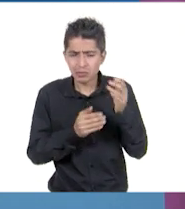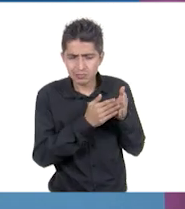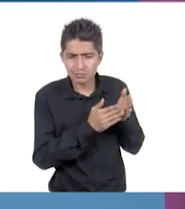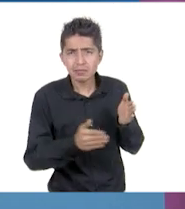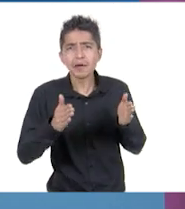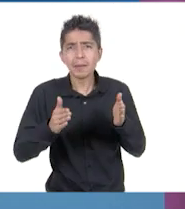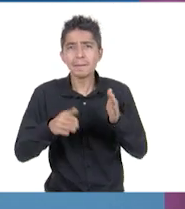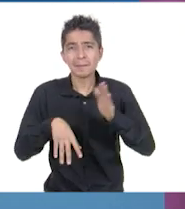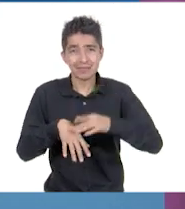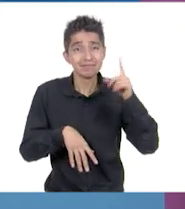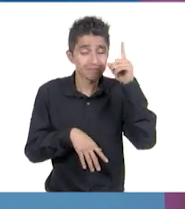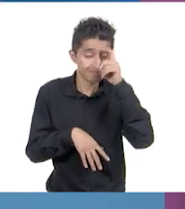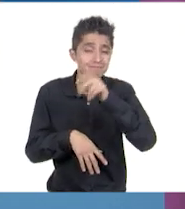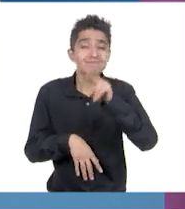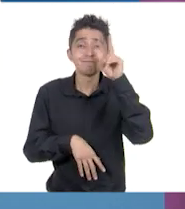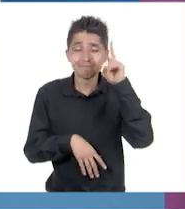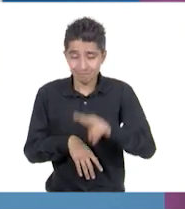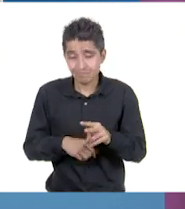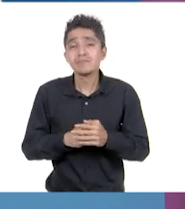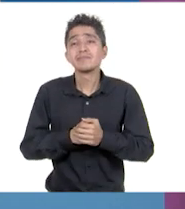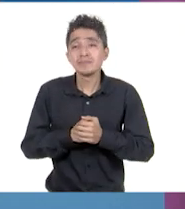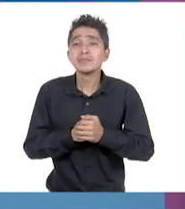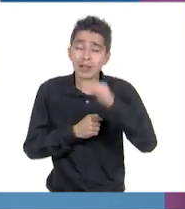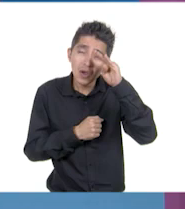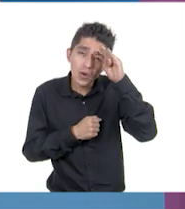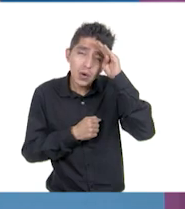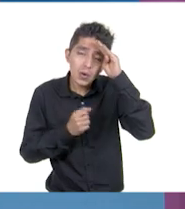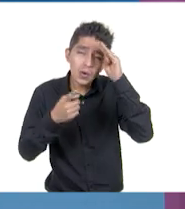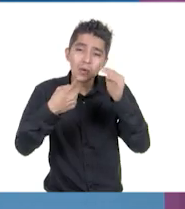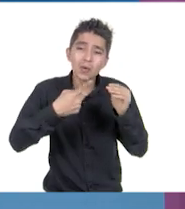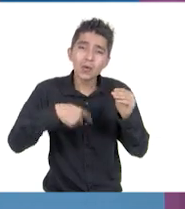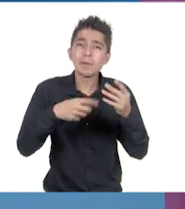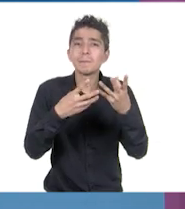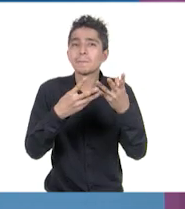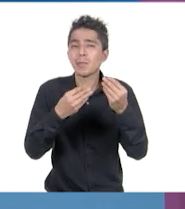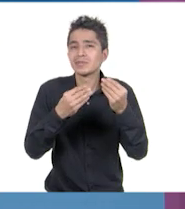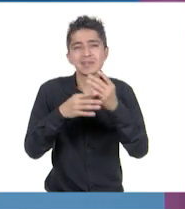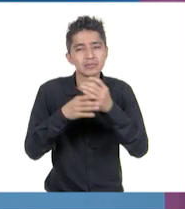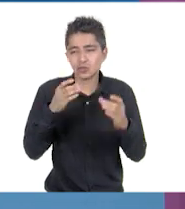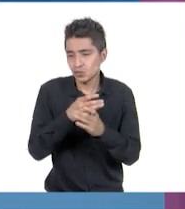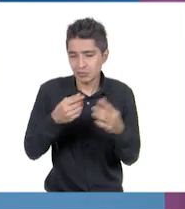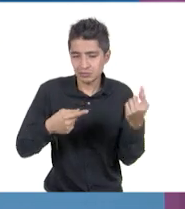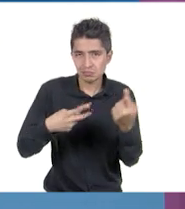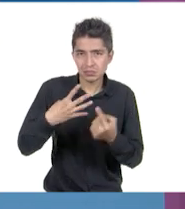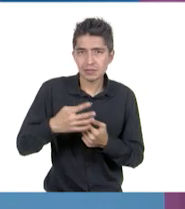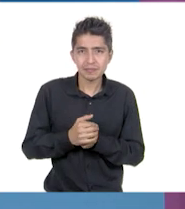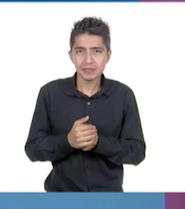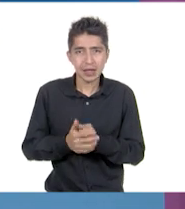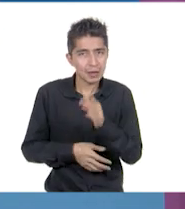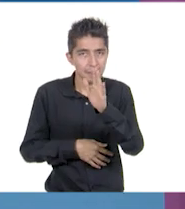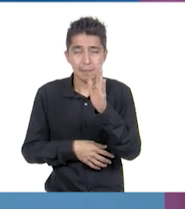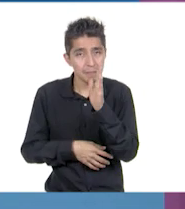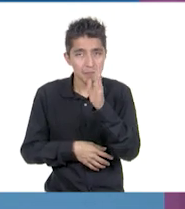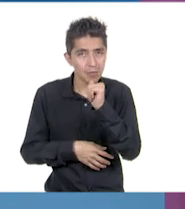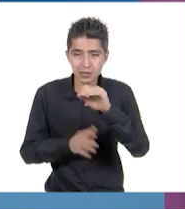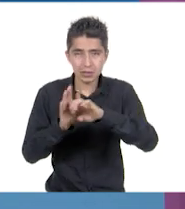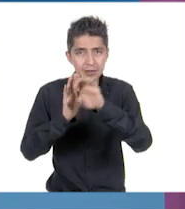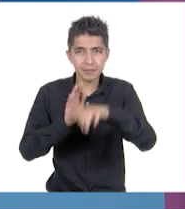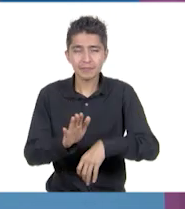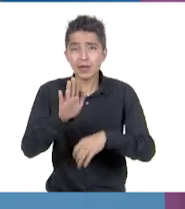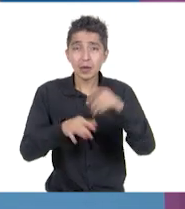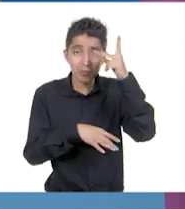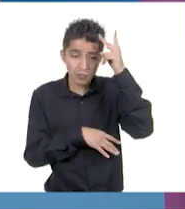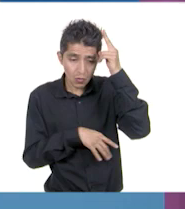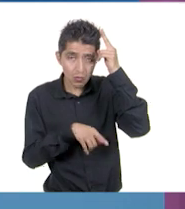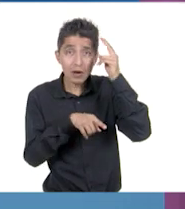compleja que debe valorarse tomando en consideración muchos factores. No se puede negar, por ejemplo, que